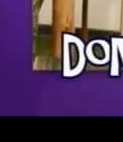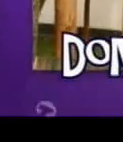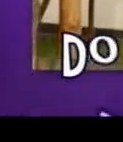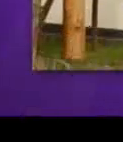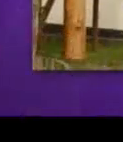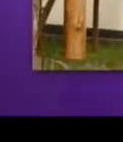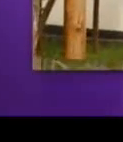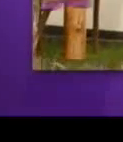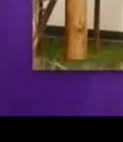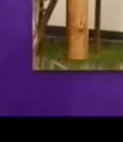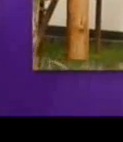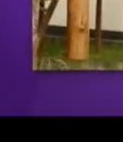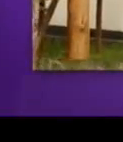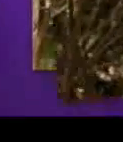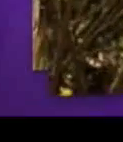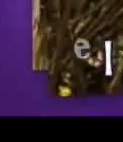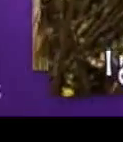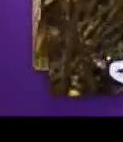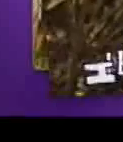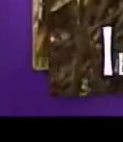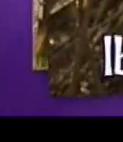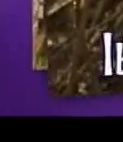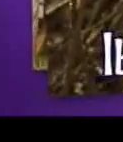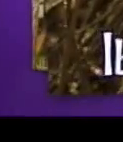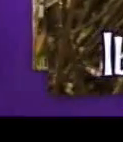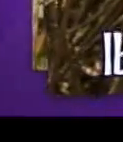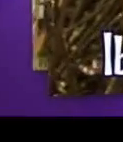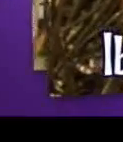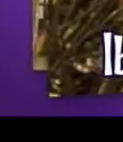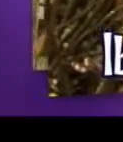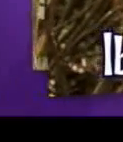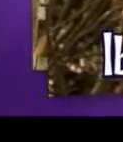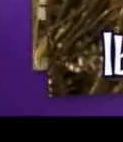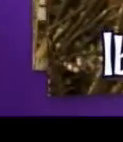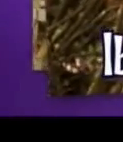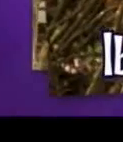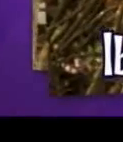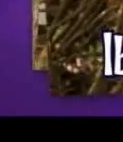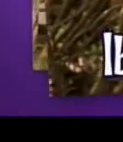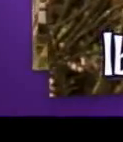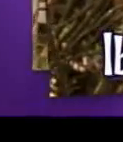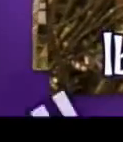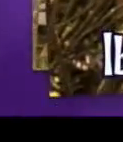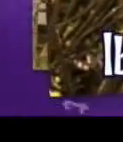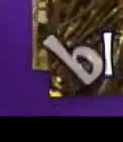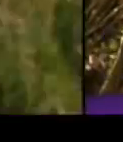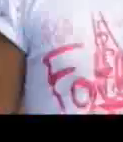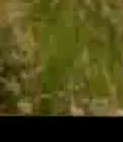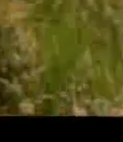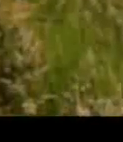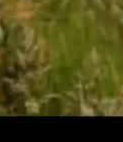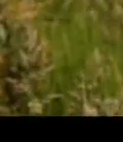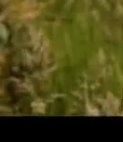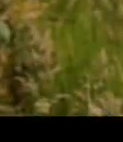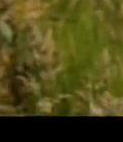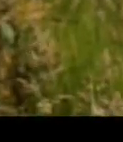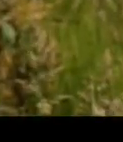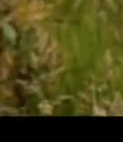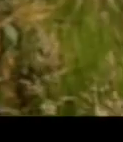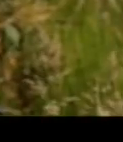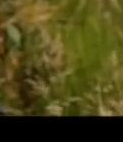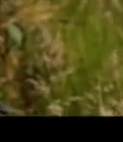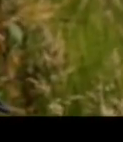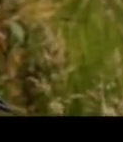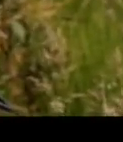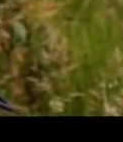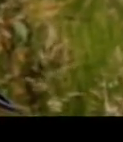Celina en el programa Perinola. Hola, soy Eva Chávez y yo hago la voz de Perinola en el programa de Perinola. Este es el día más